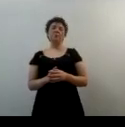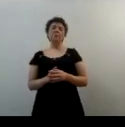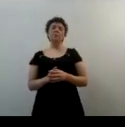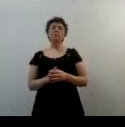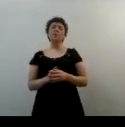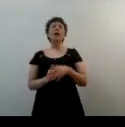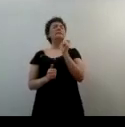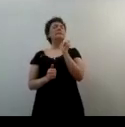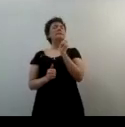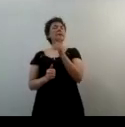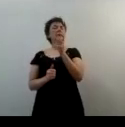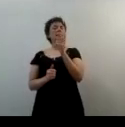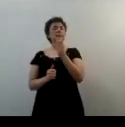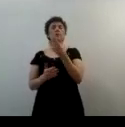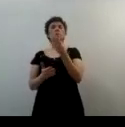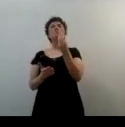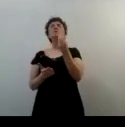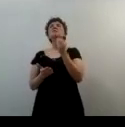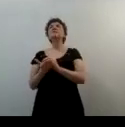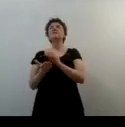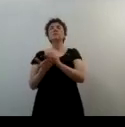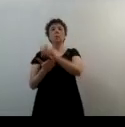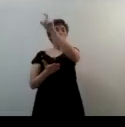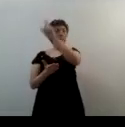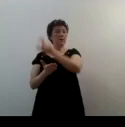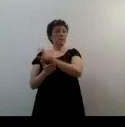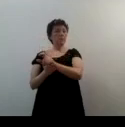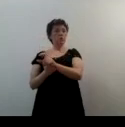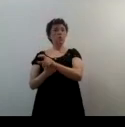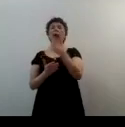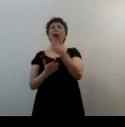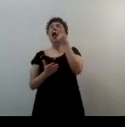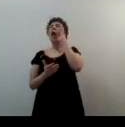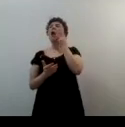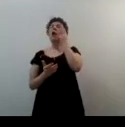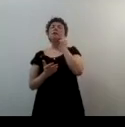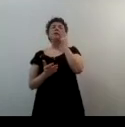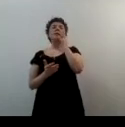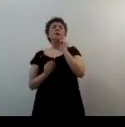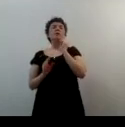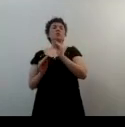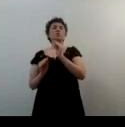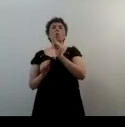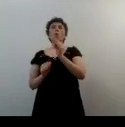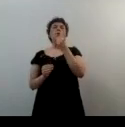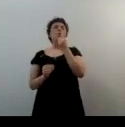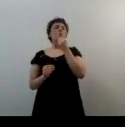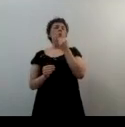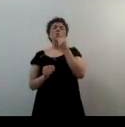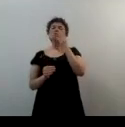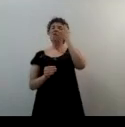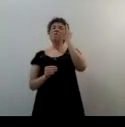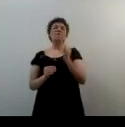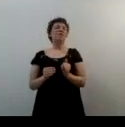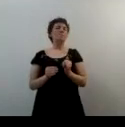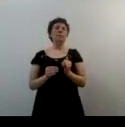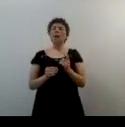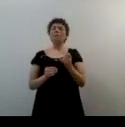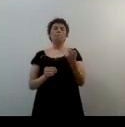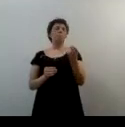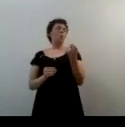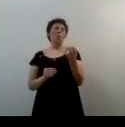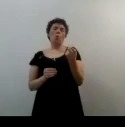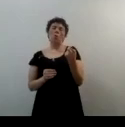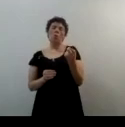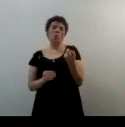habitual encontrarnos con una persona que tiene unos hábitos en los que no se consume la fibra que tú desearías que comiera, y